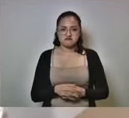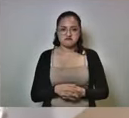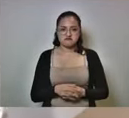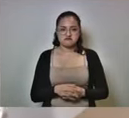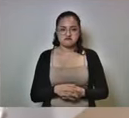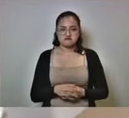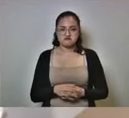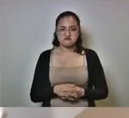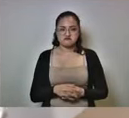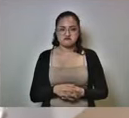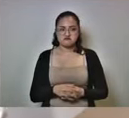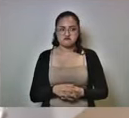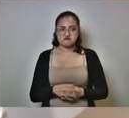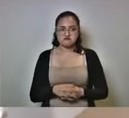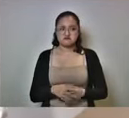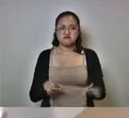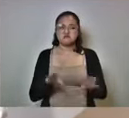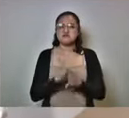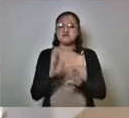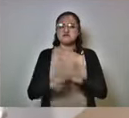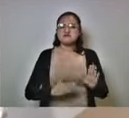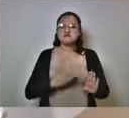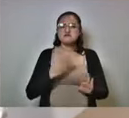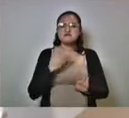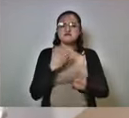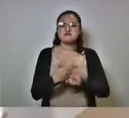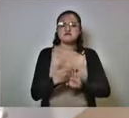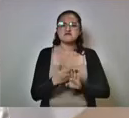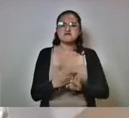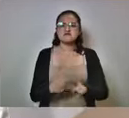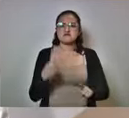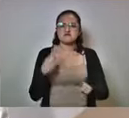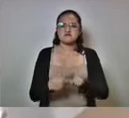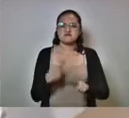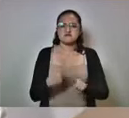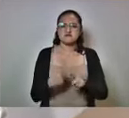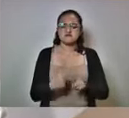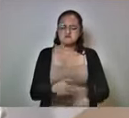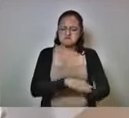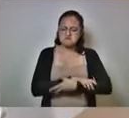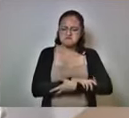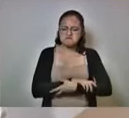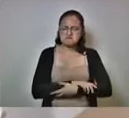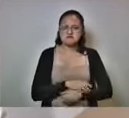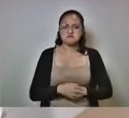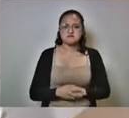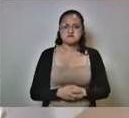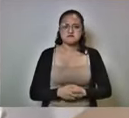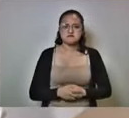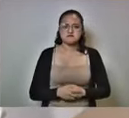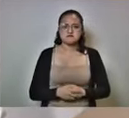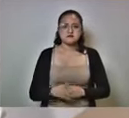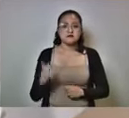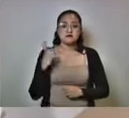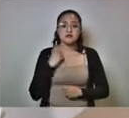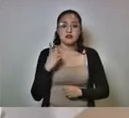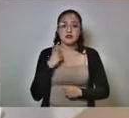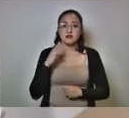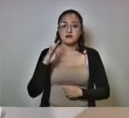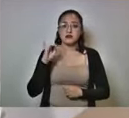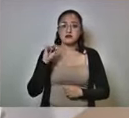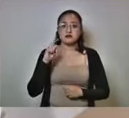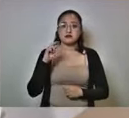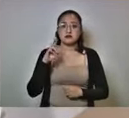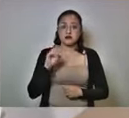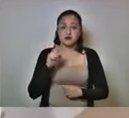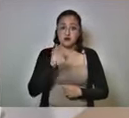en contra de acciones de solidaridad. El diputado Biestro es un